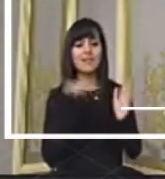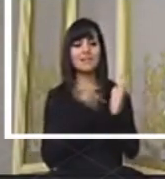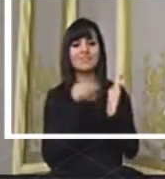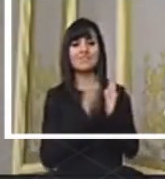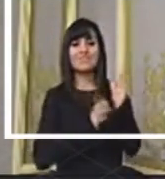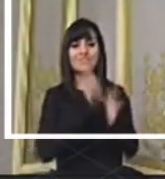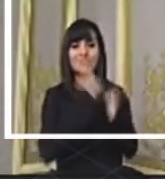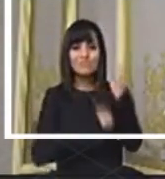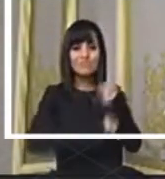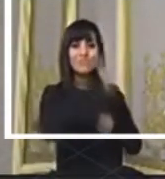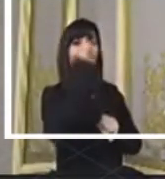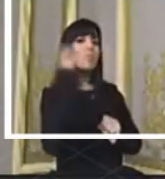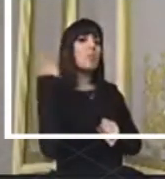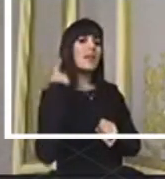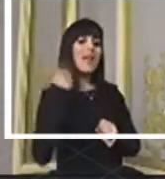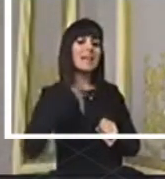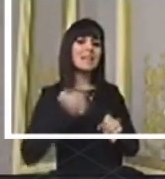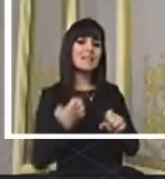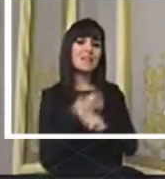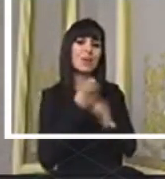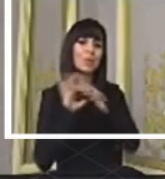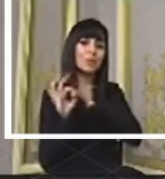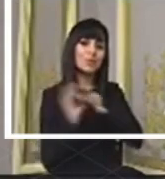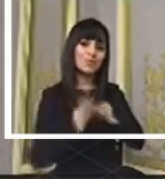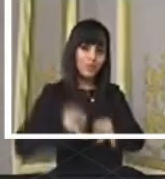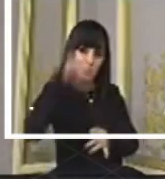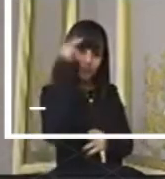Política de los Estados Unidos Mexicanos,